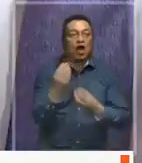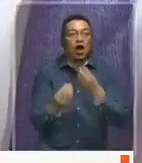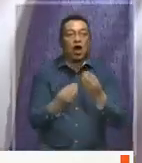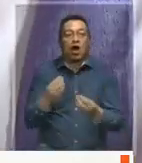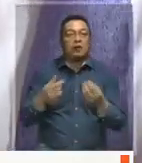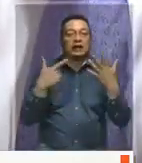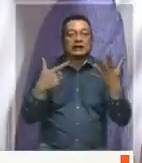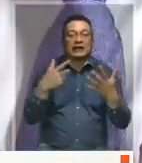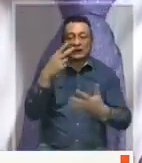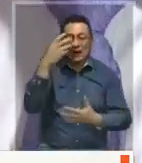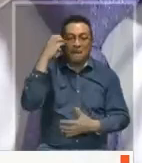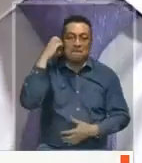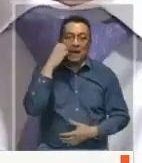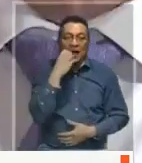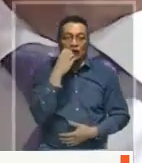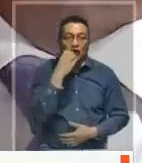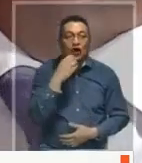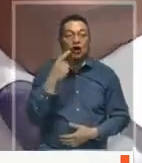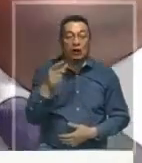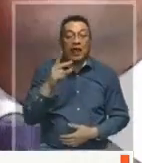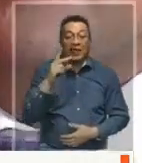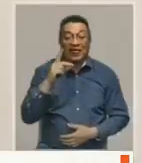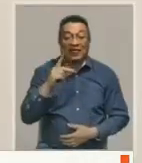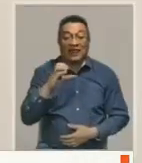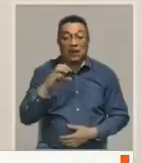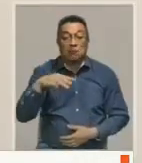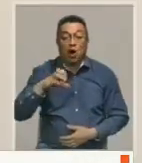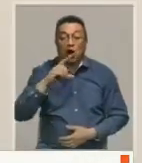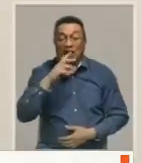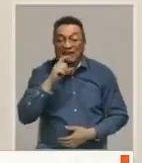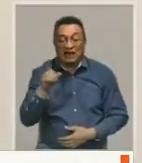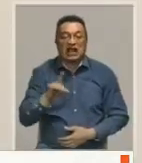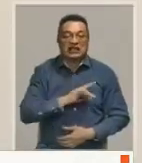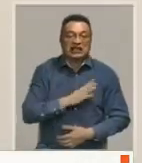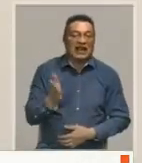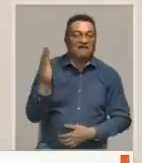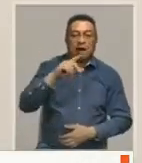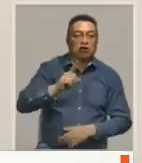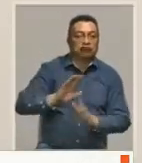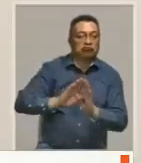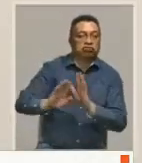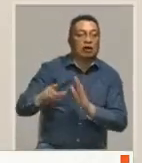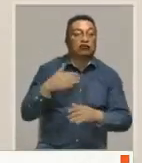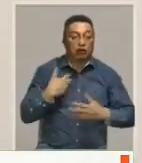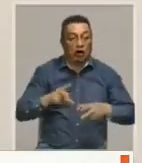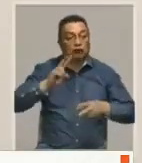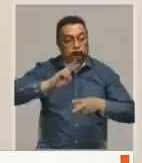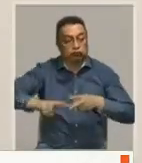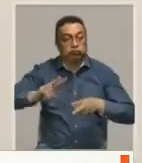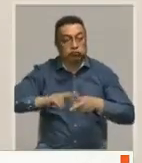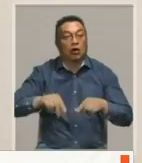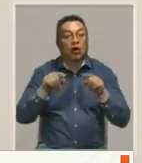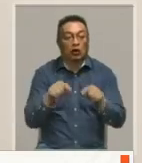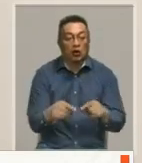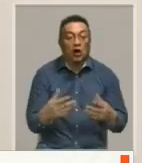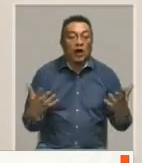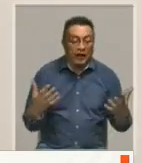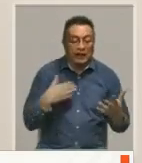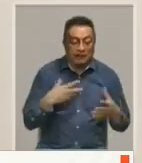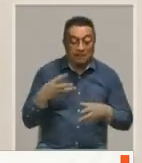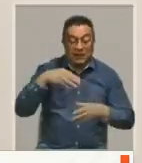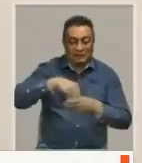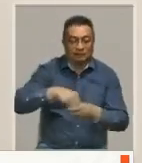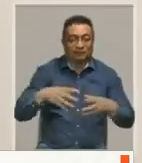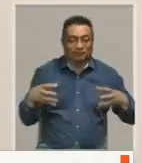mayo y Demócratas se aleja de Chile Vamos. Estamos a punto de resolver en el marco de nuestras estructuras internas